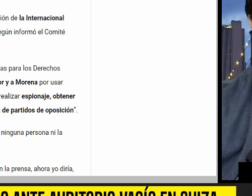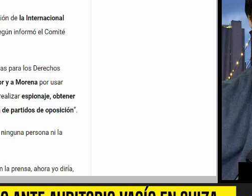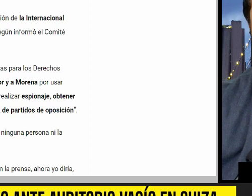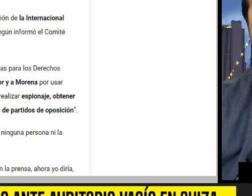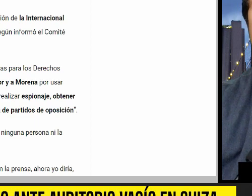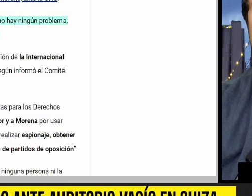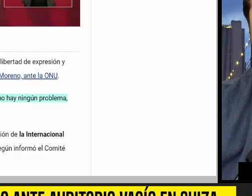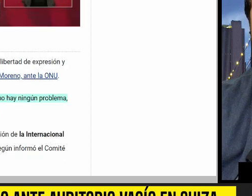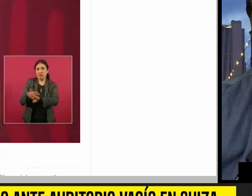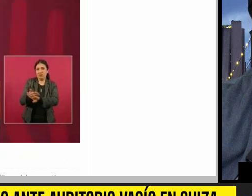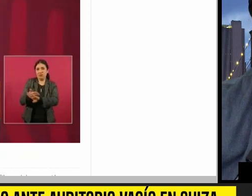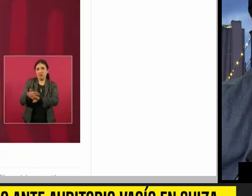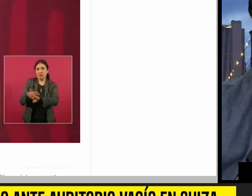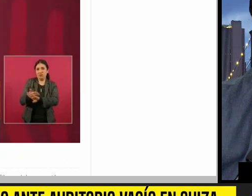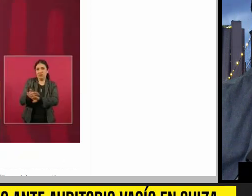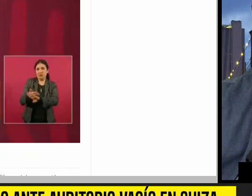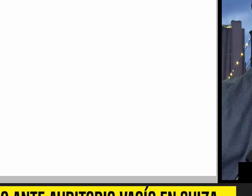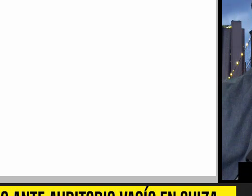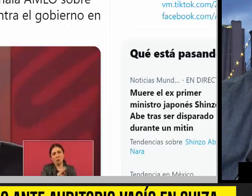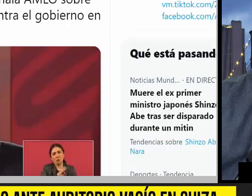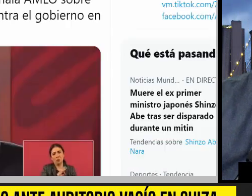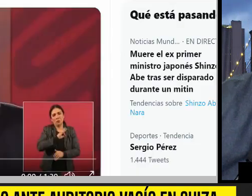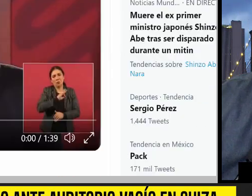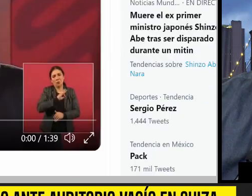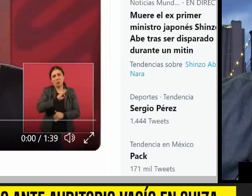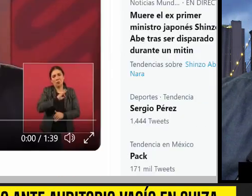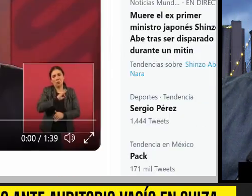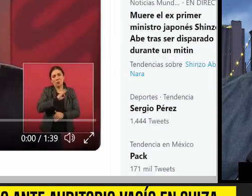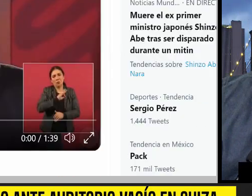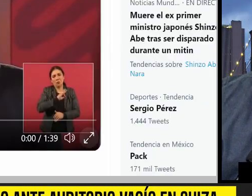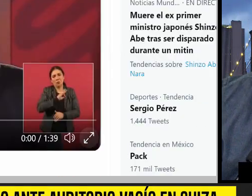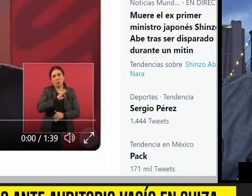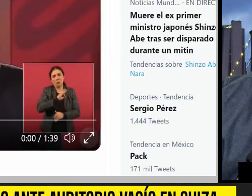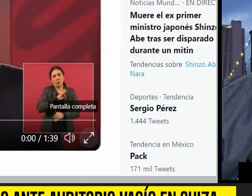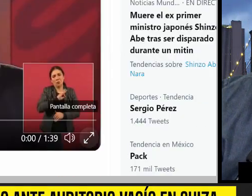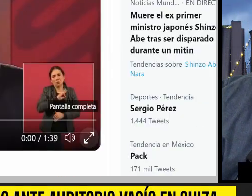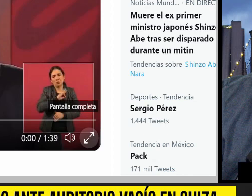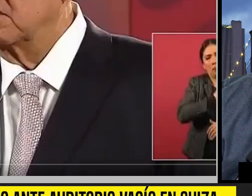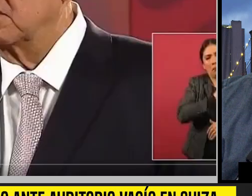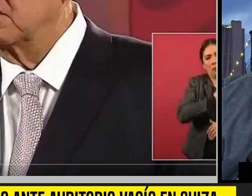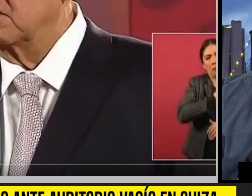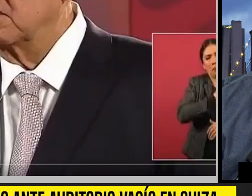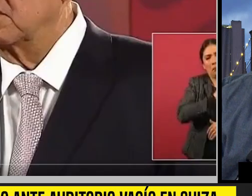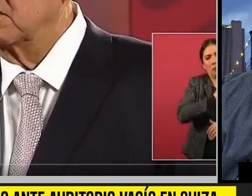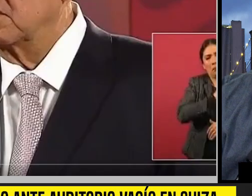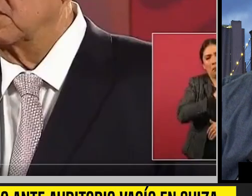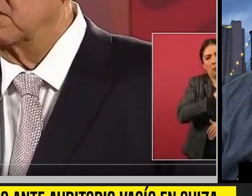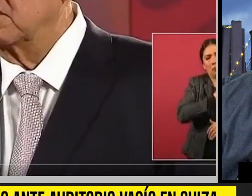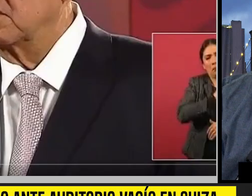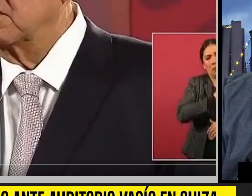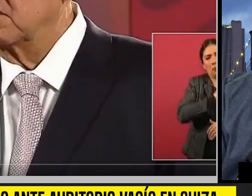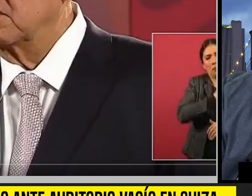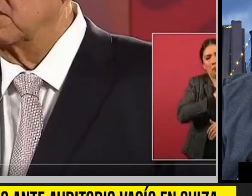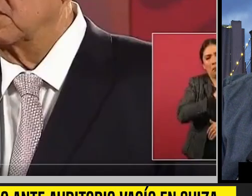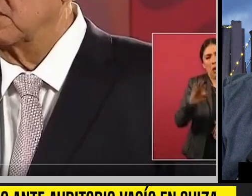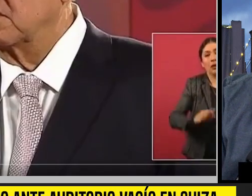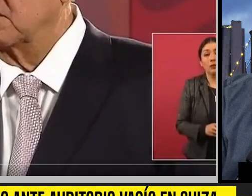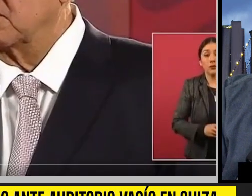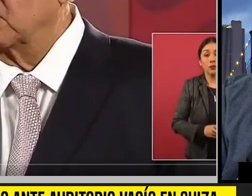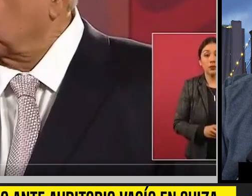conciencia tranquila. Es el principal tribunal, lo dijo el presidente López Obrador en la conferencia